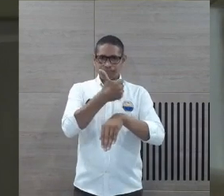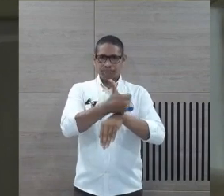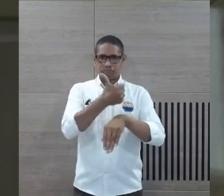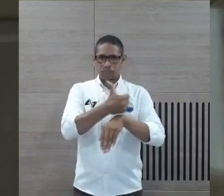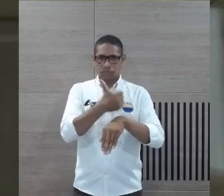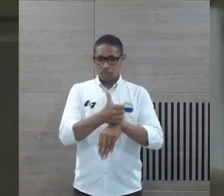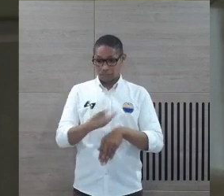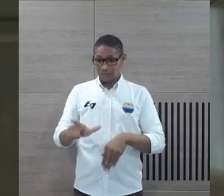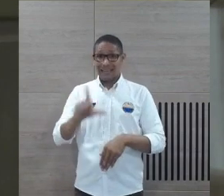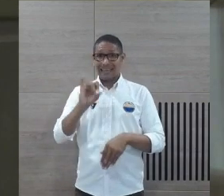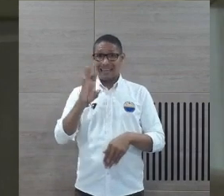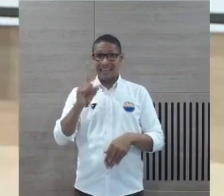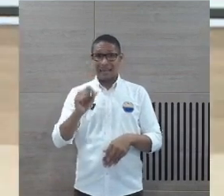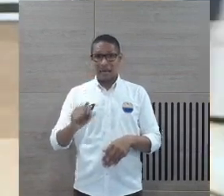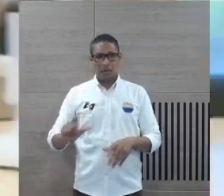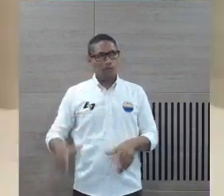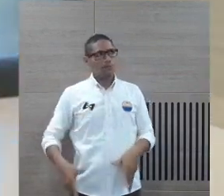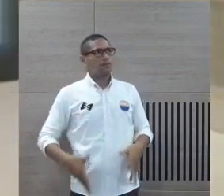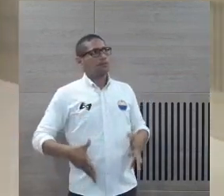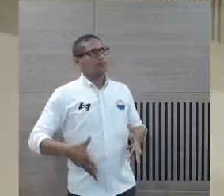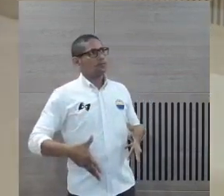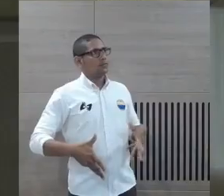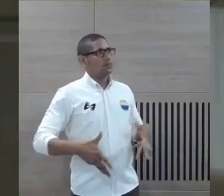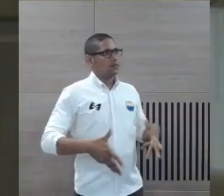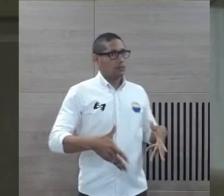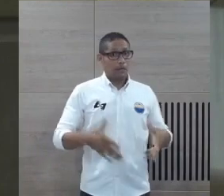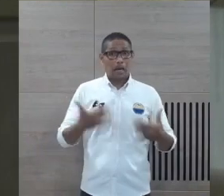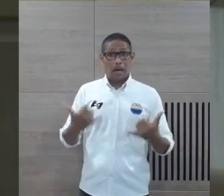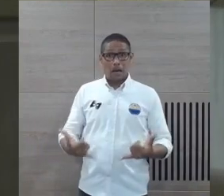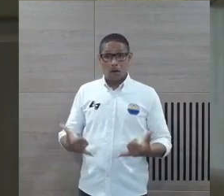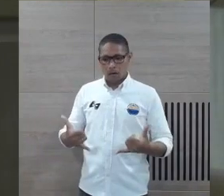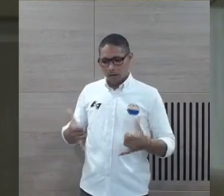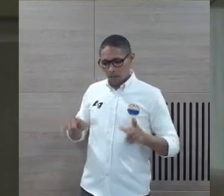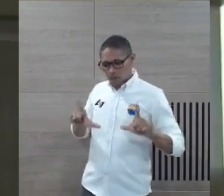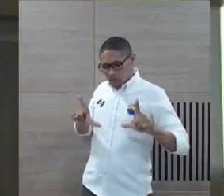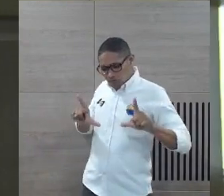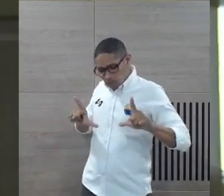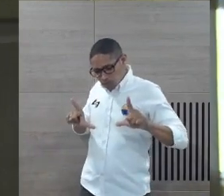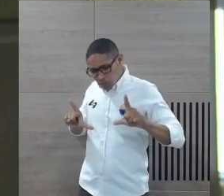el reconocimiento honorífico summa cum laude y cum laude.